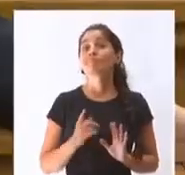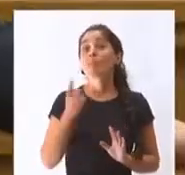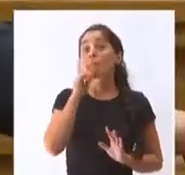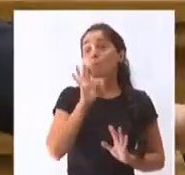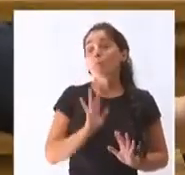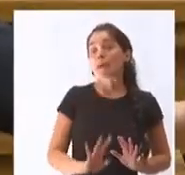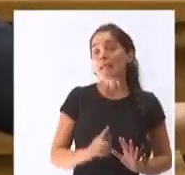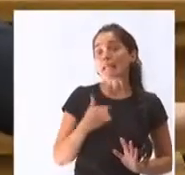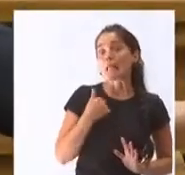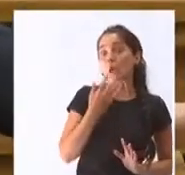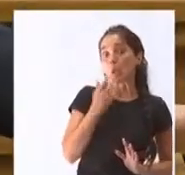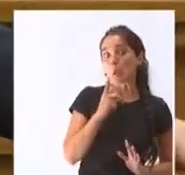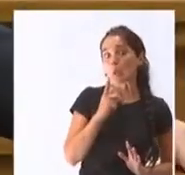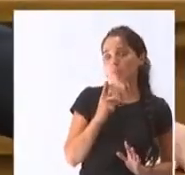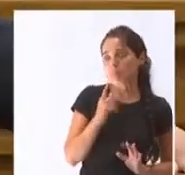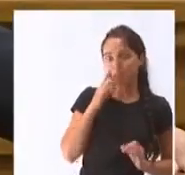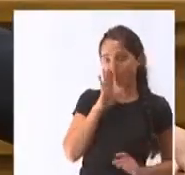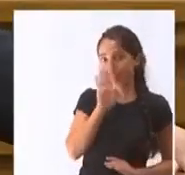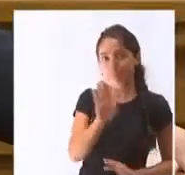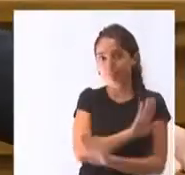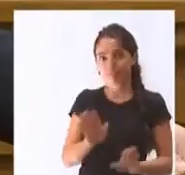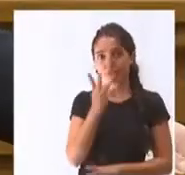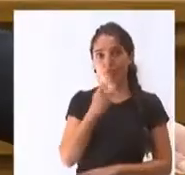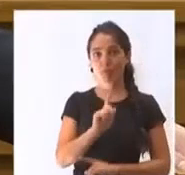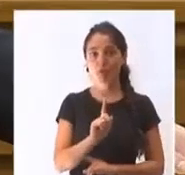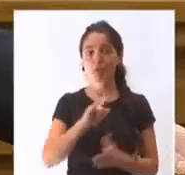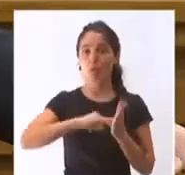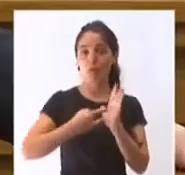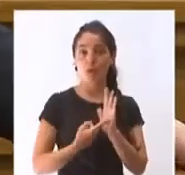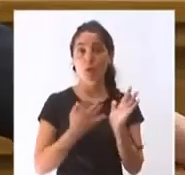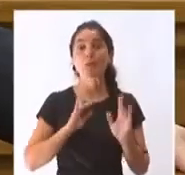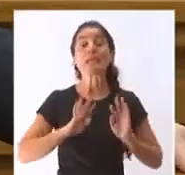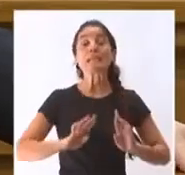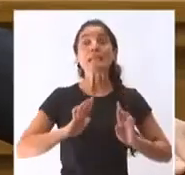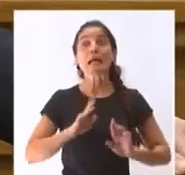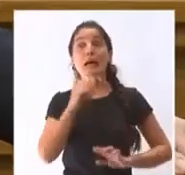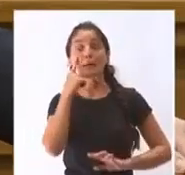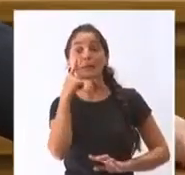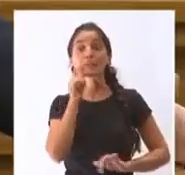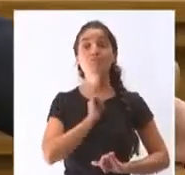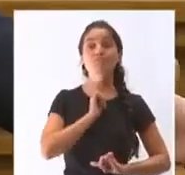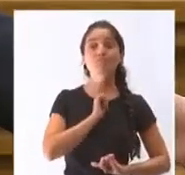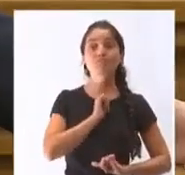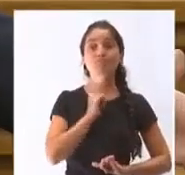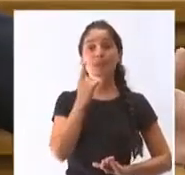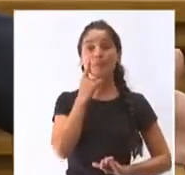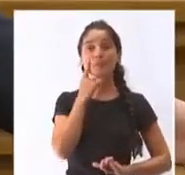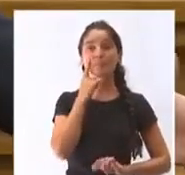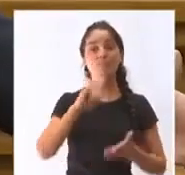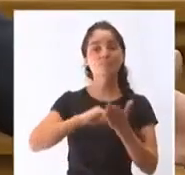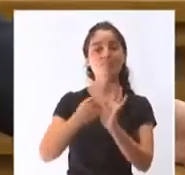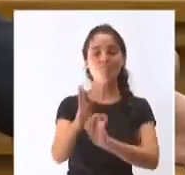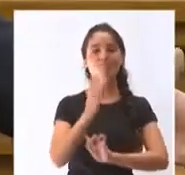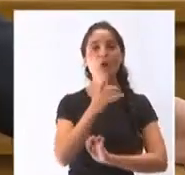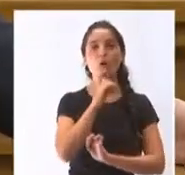no conocemos el proyecto vamos a esperar a ver por donde viene planteado por qué yo creo que todas las intenciones